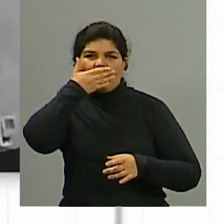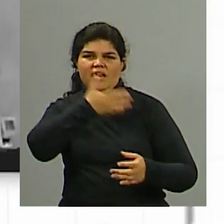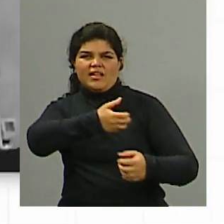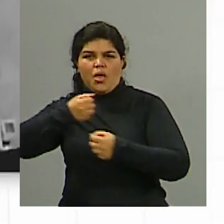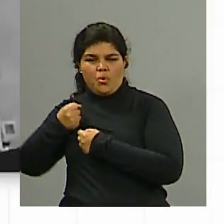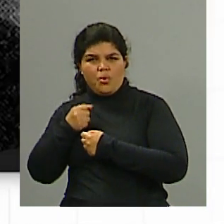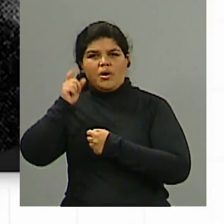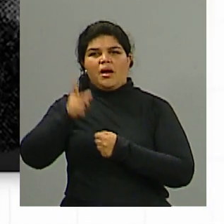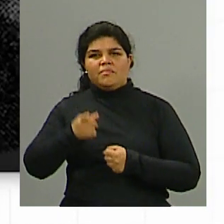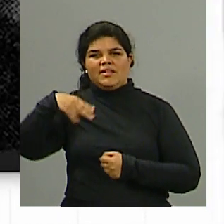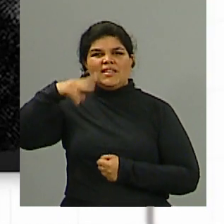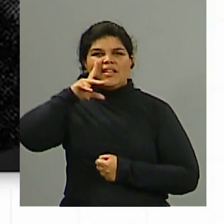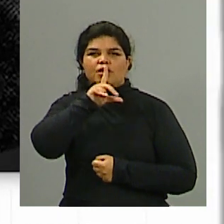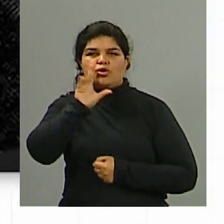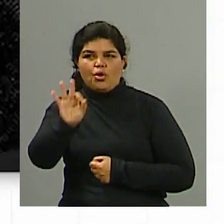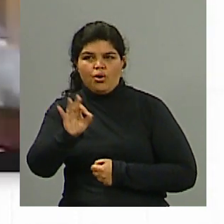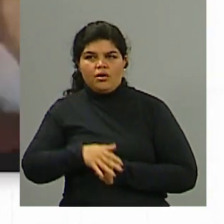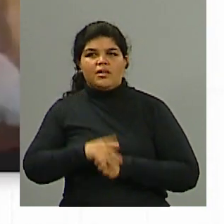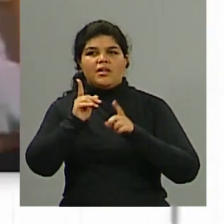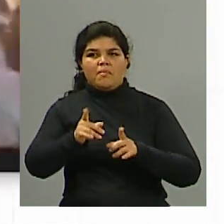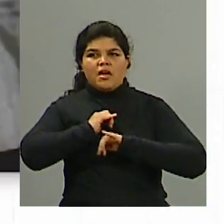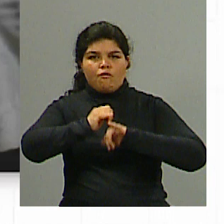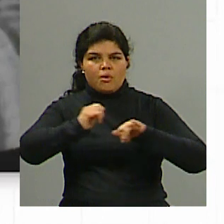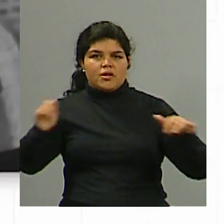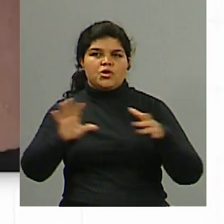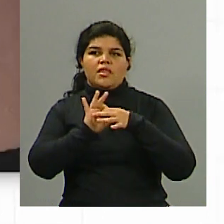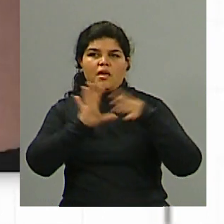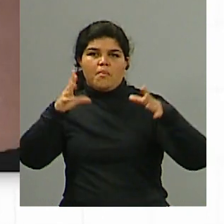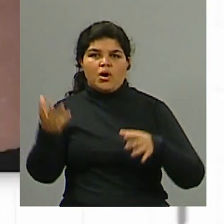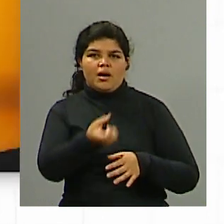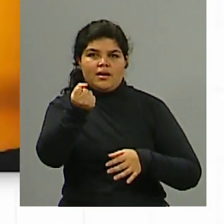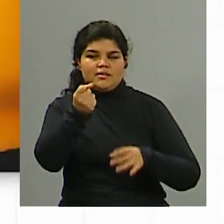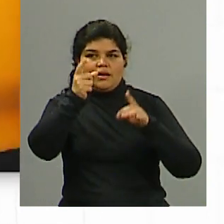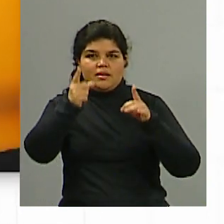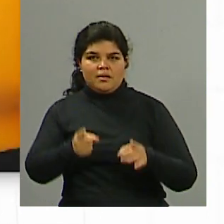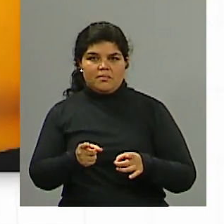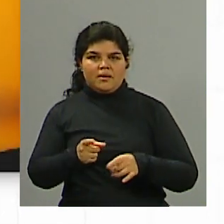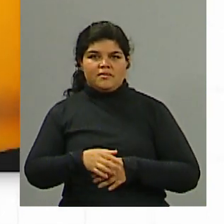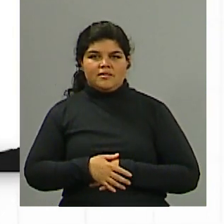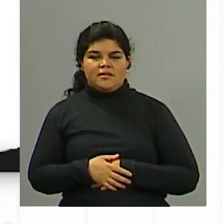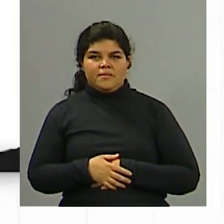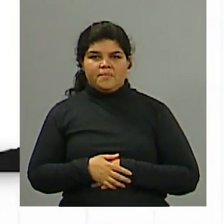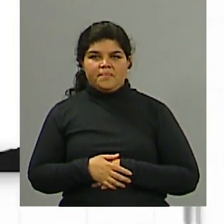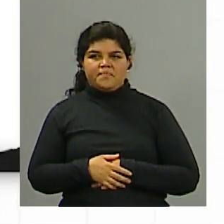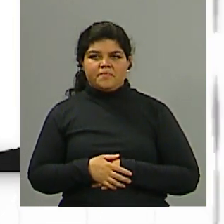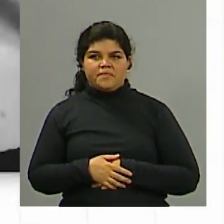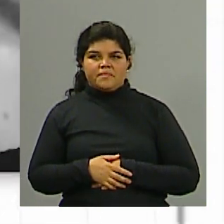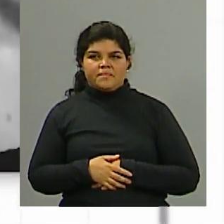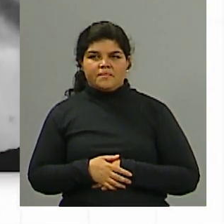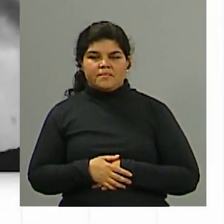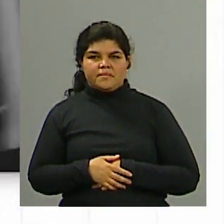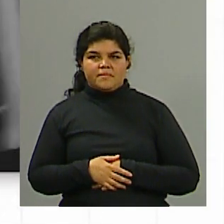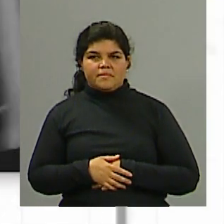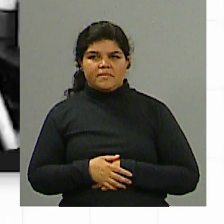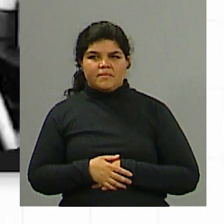desde Radio Colonia con más informaciones. Hola Democracia, Aliberdi, Magdalena y el barrilete cósmico de Víctor Hugo. Rock and Pop rompe con todo y desde